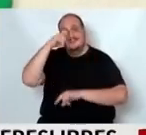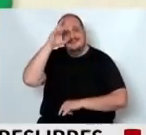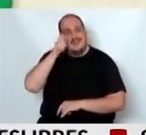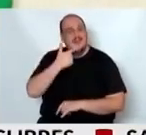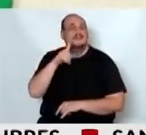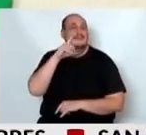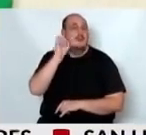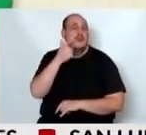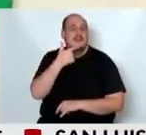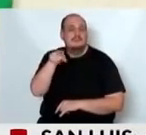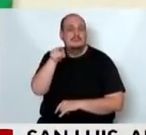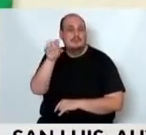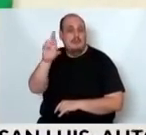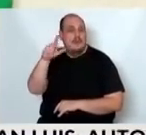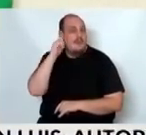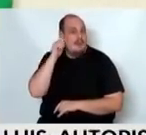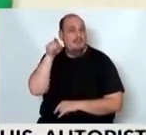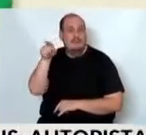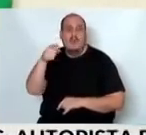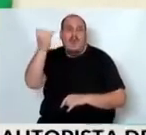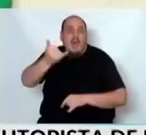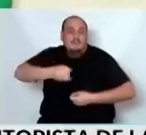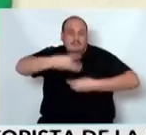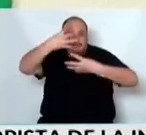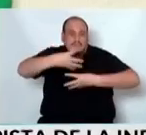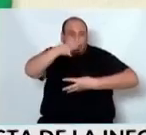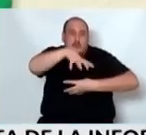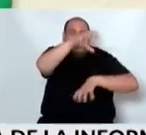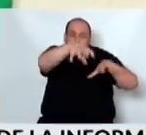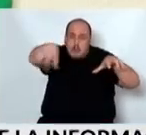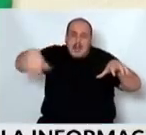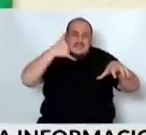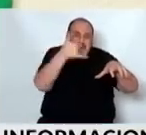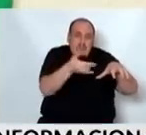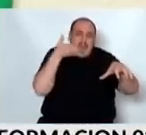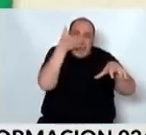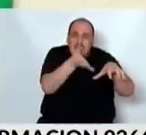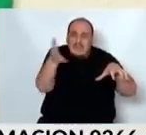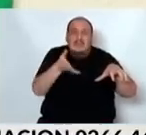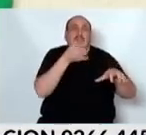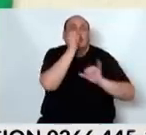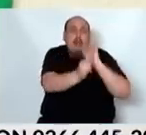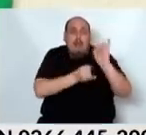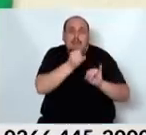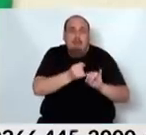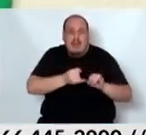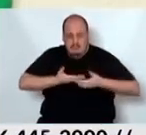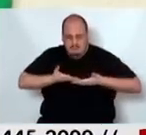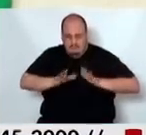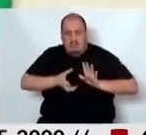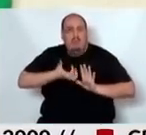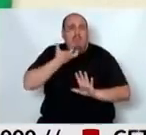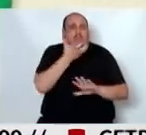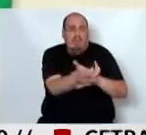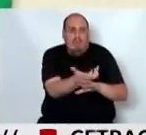www.sereslibres.org, hay un montón de lugares a los que podés acudir, llamar, consultar, y contar, compartir lo que te pasa. No te